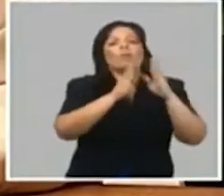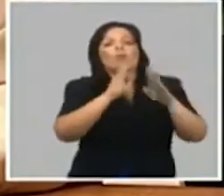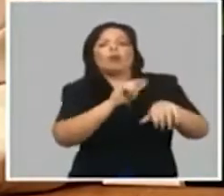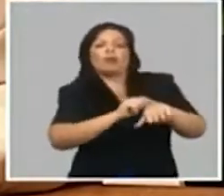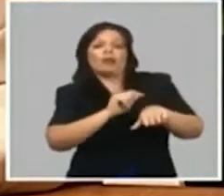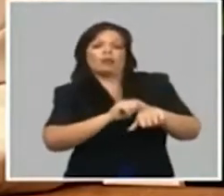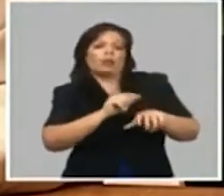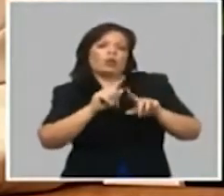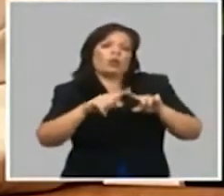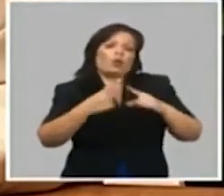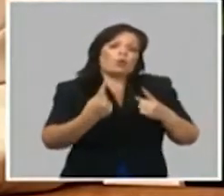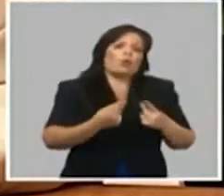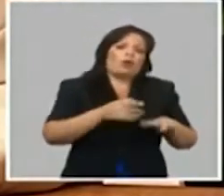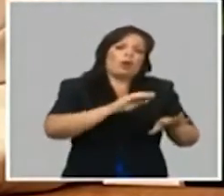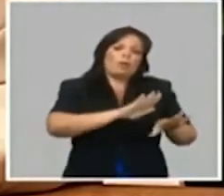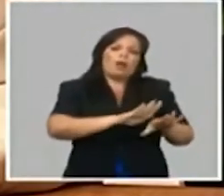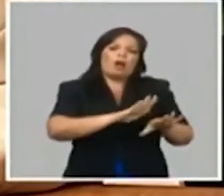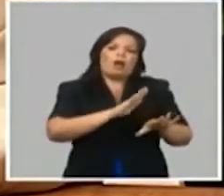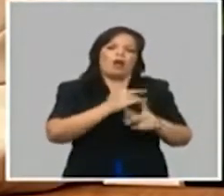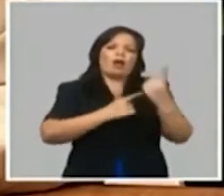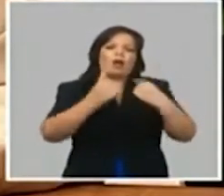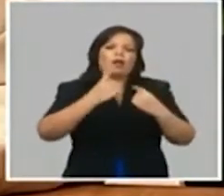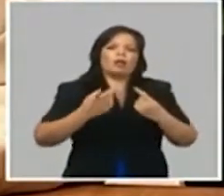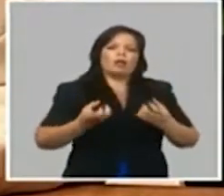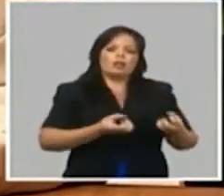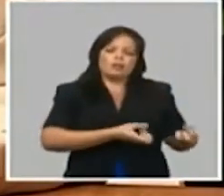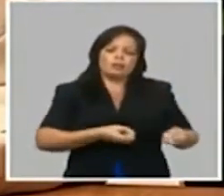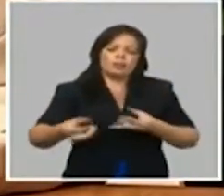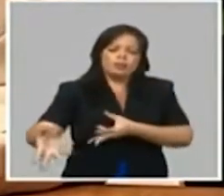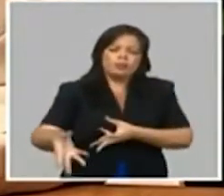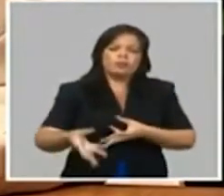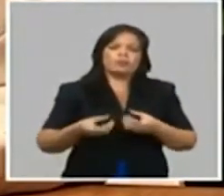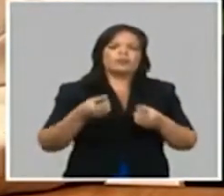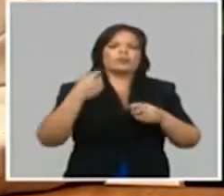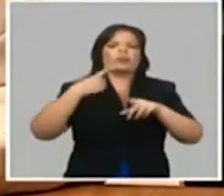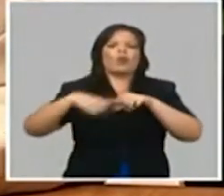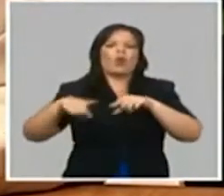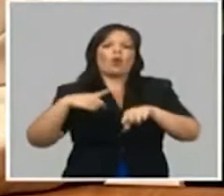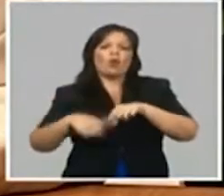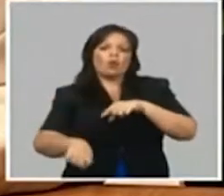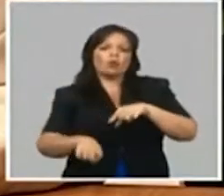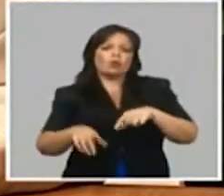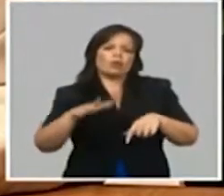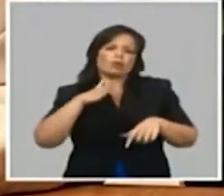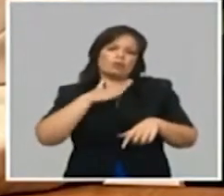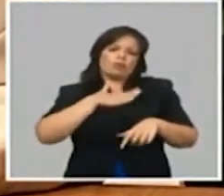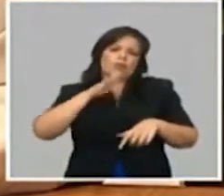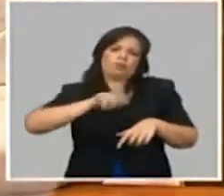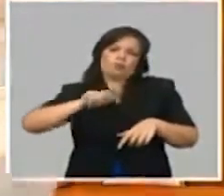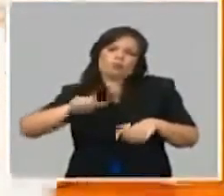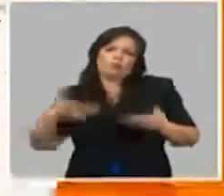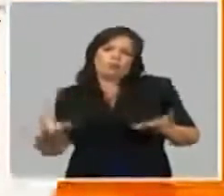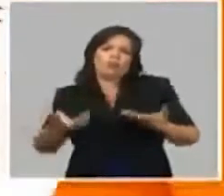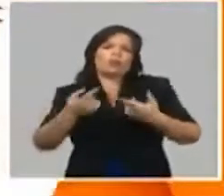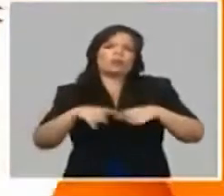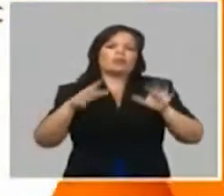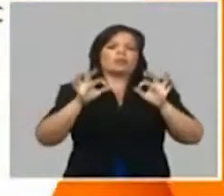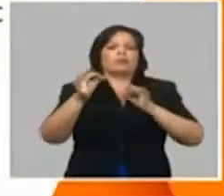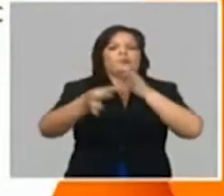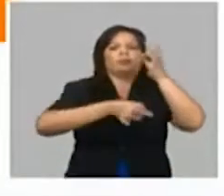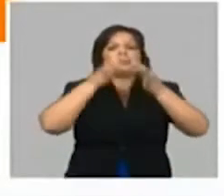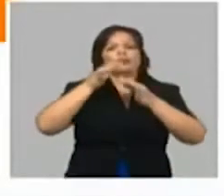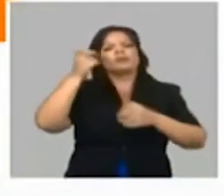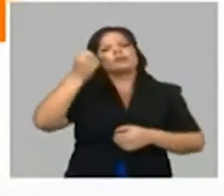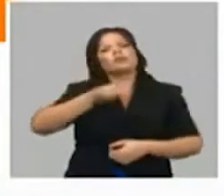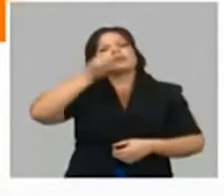paralizar particularmente el despacho de las cargas no comerciales. Como han expresado nuestro presidente y el